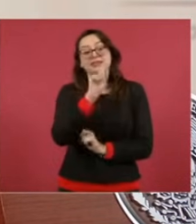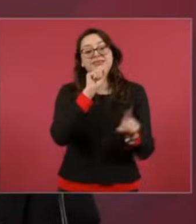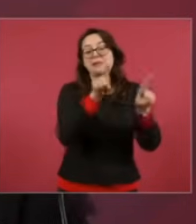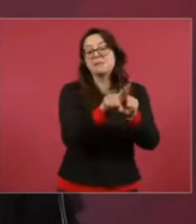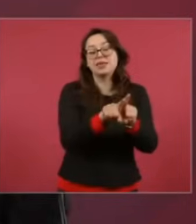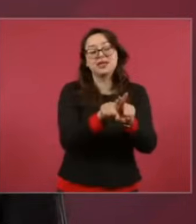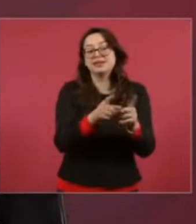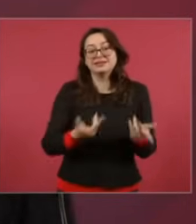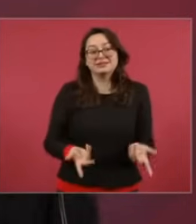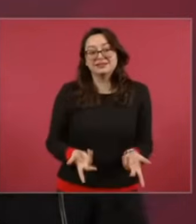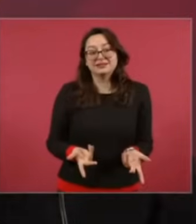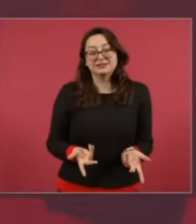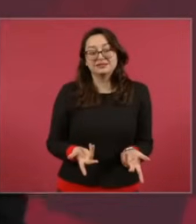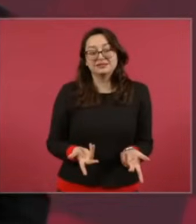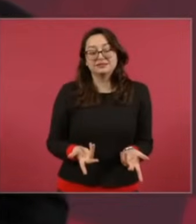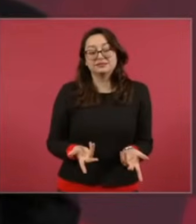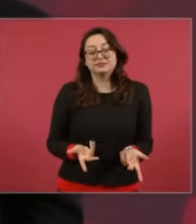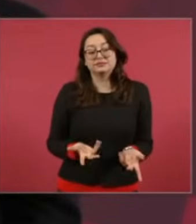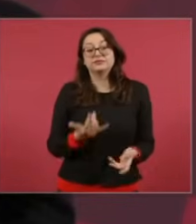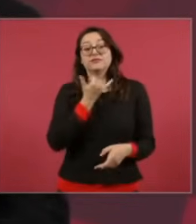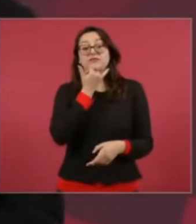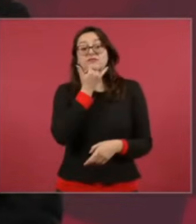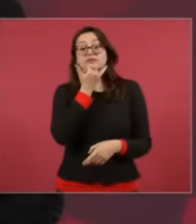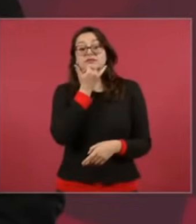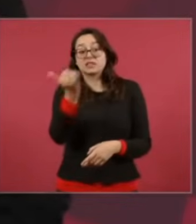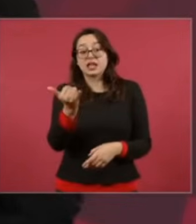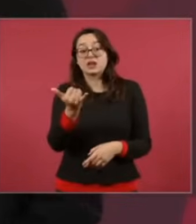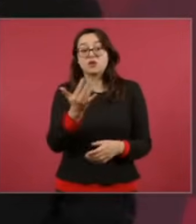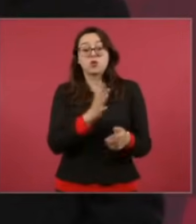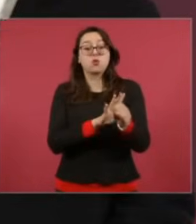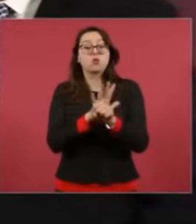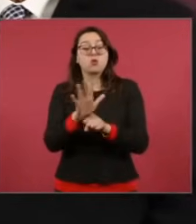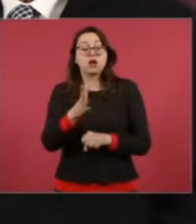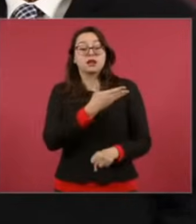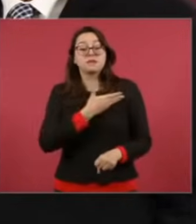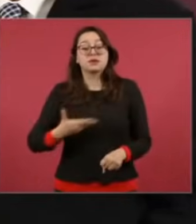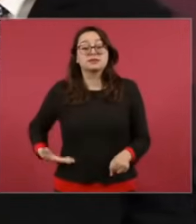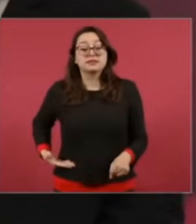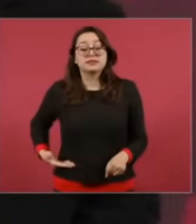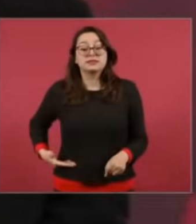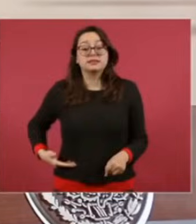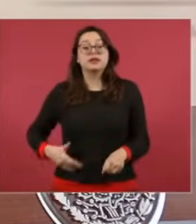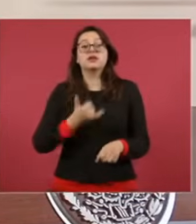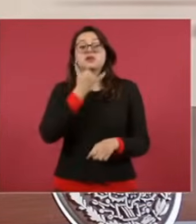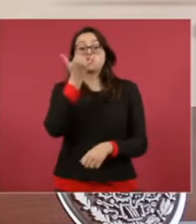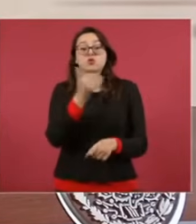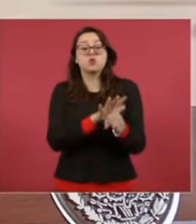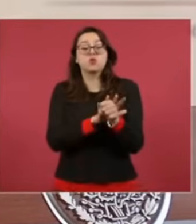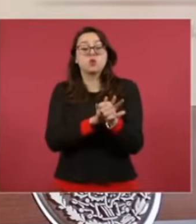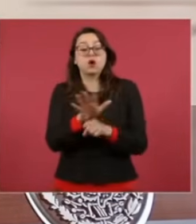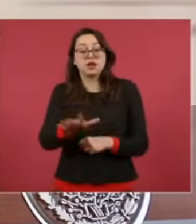si acaso el error del presidente en ese entonces es no